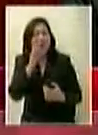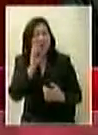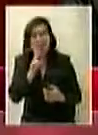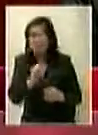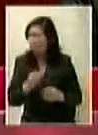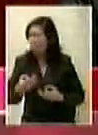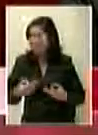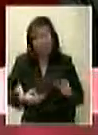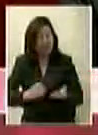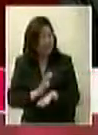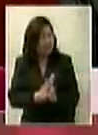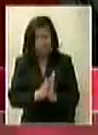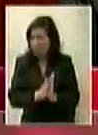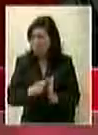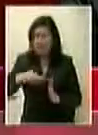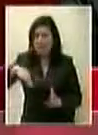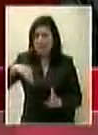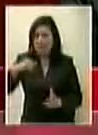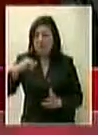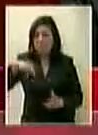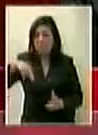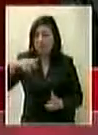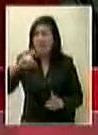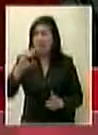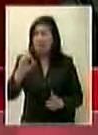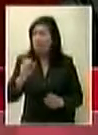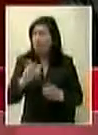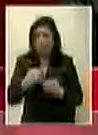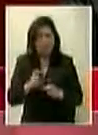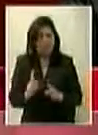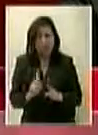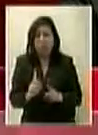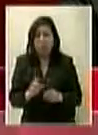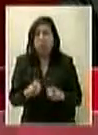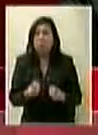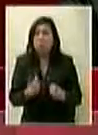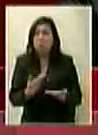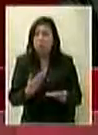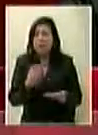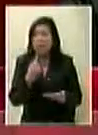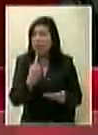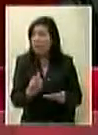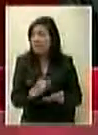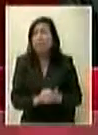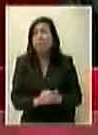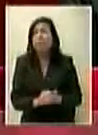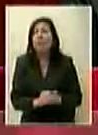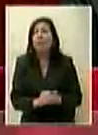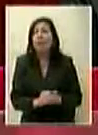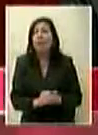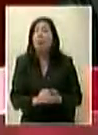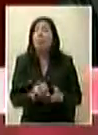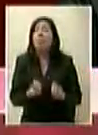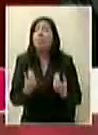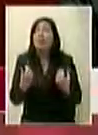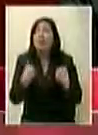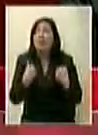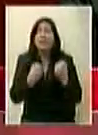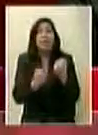sido financiado por el MINDES con fondos públicos, como se puede especular, sino que ha